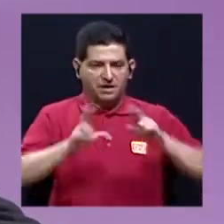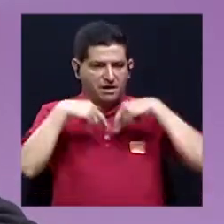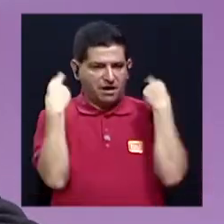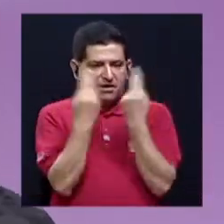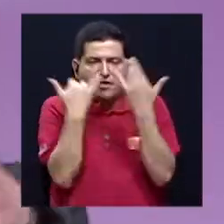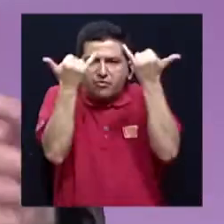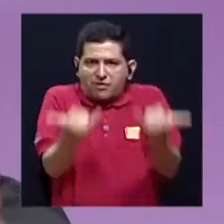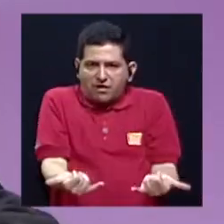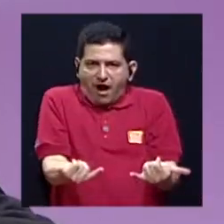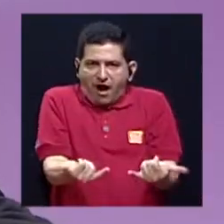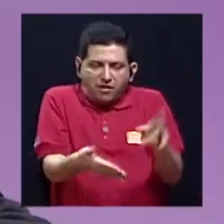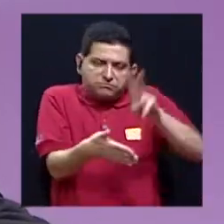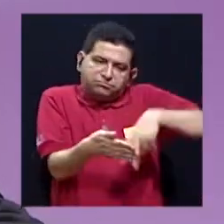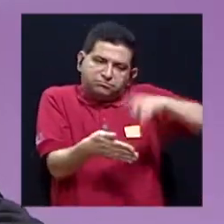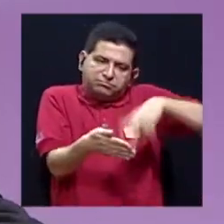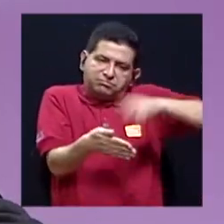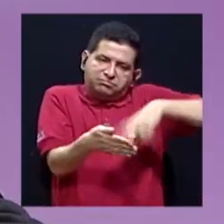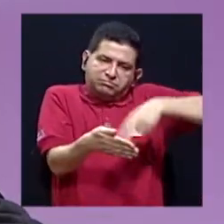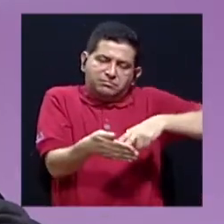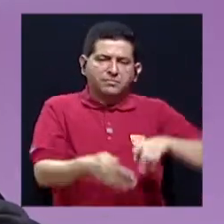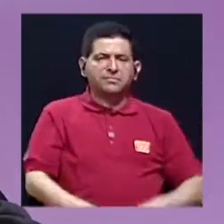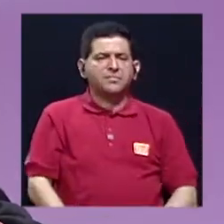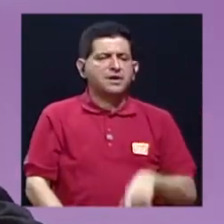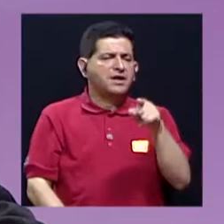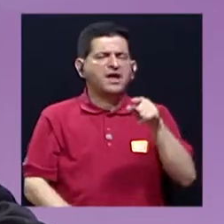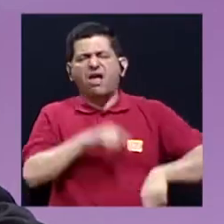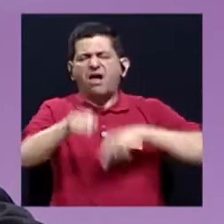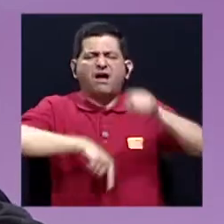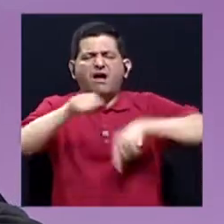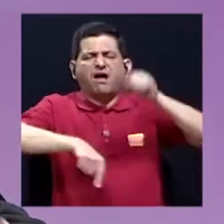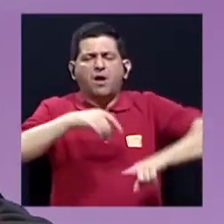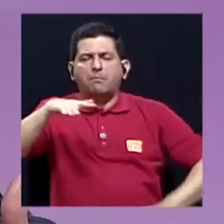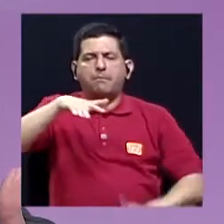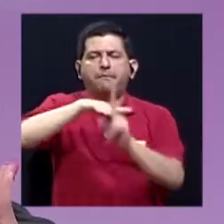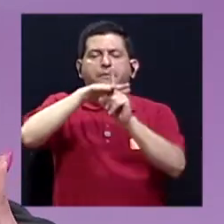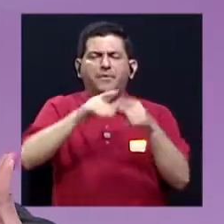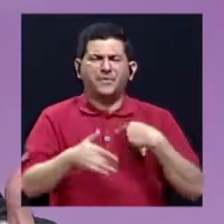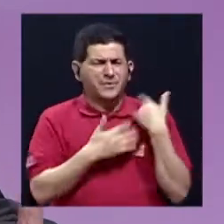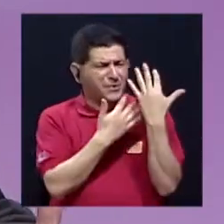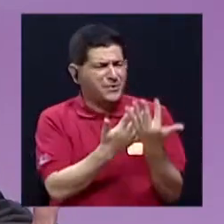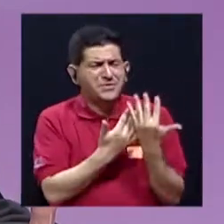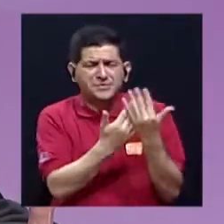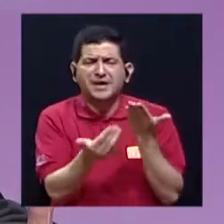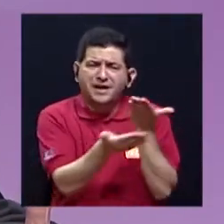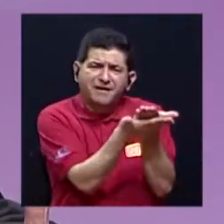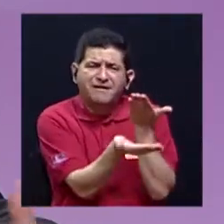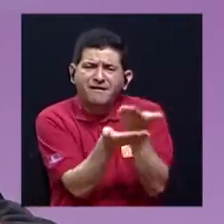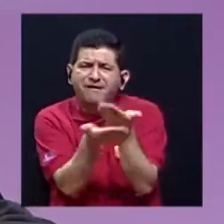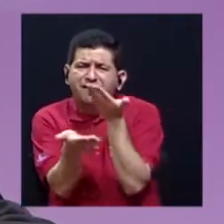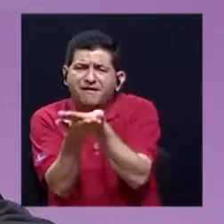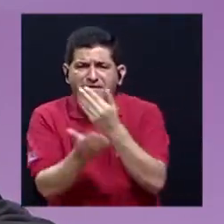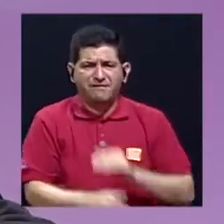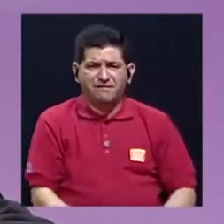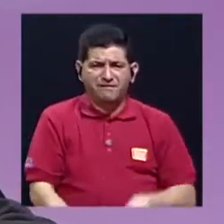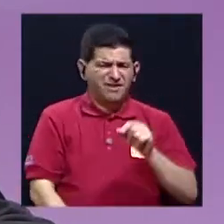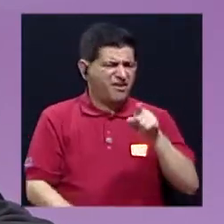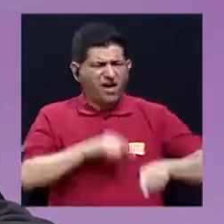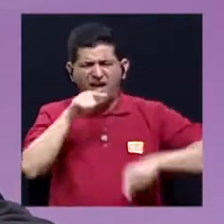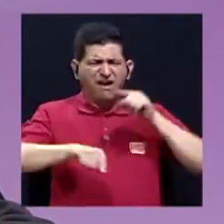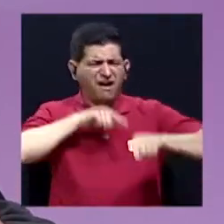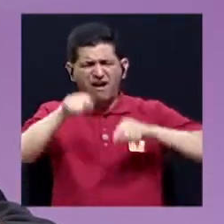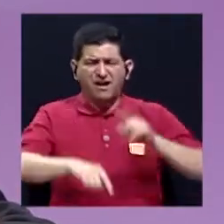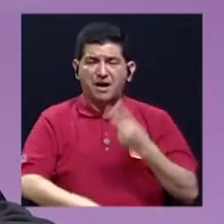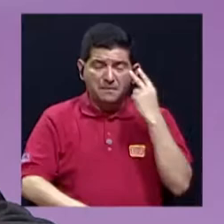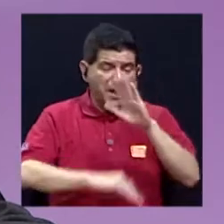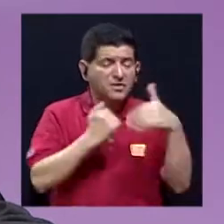sesión, se lee el informe y entonces empiezan el montón de críticas, ¿verdad? Uno esperaría un poco más de propuesta. Y no de ese montón de que